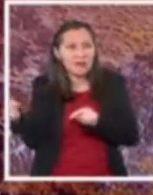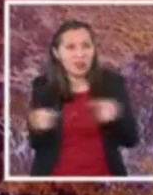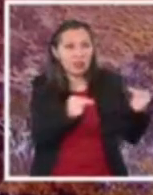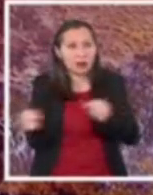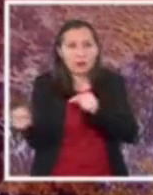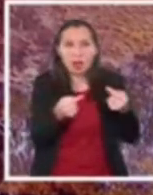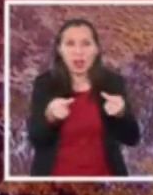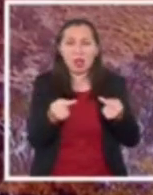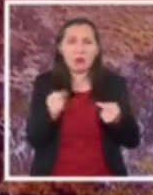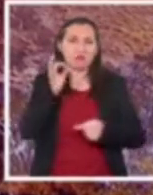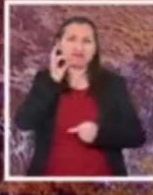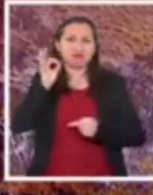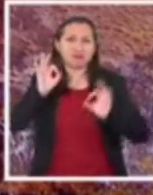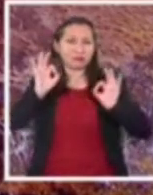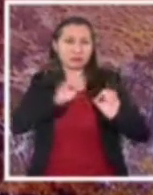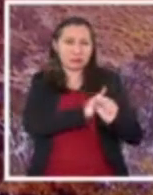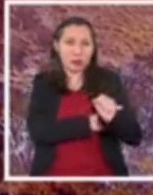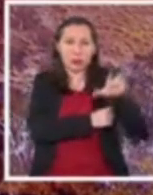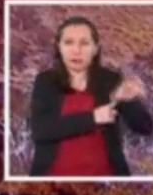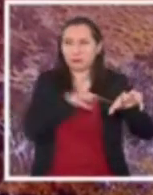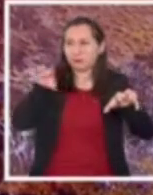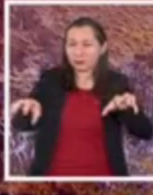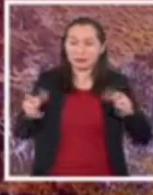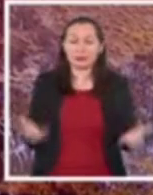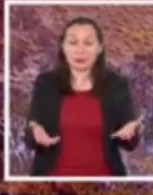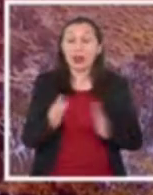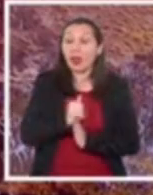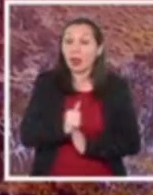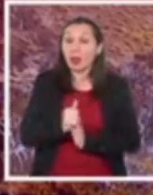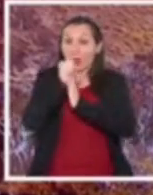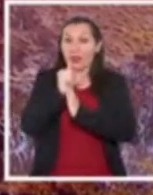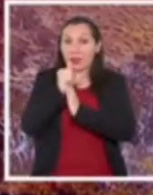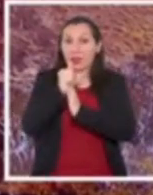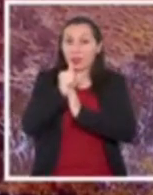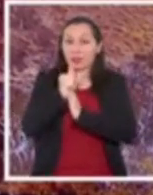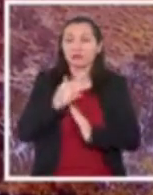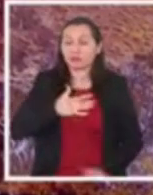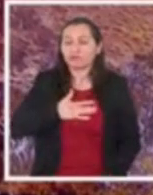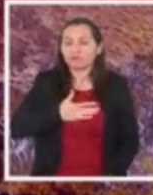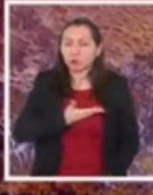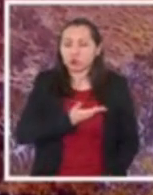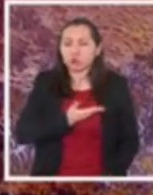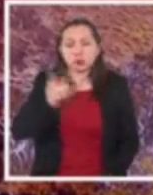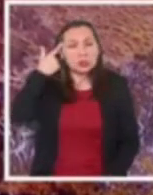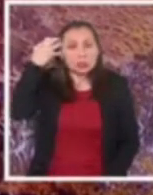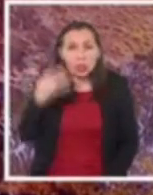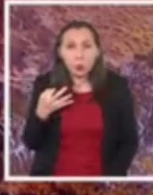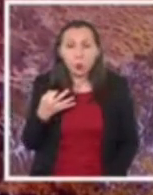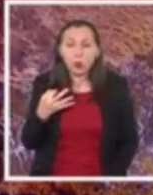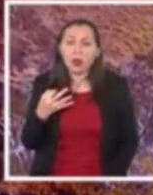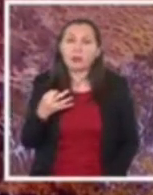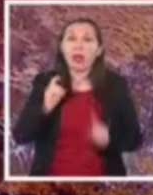entre las élites el liderazgo tengo la convicción que se juega